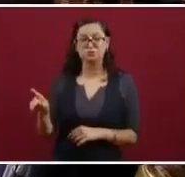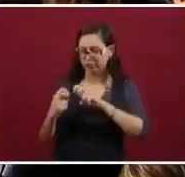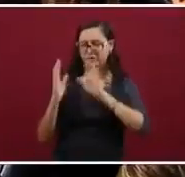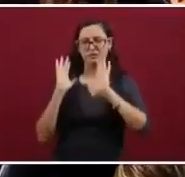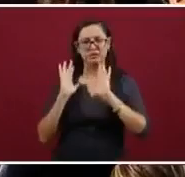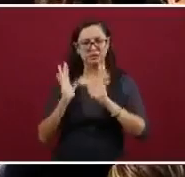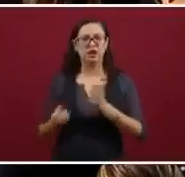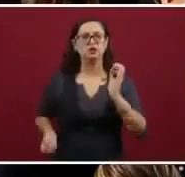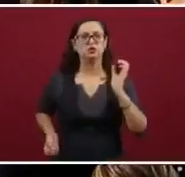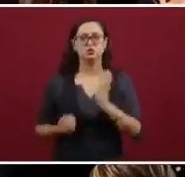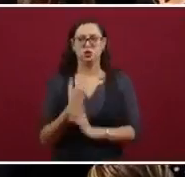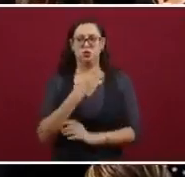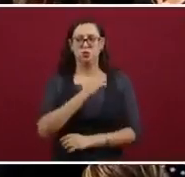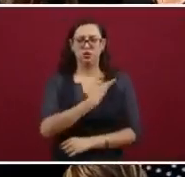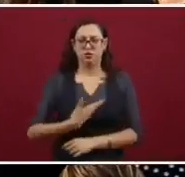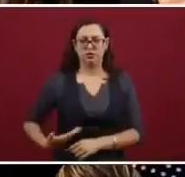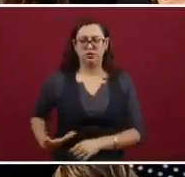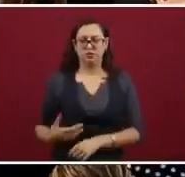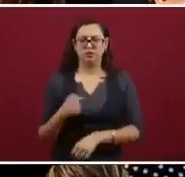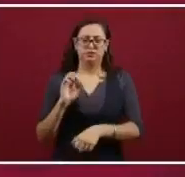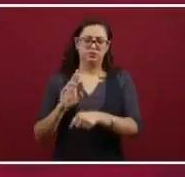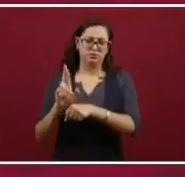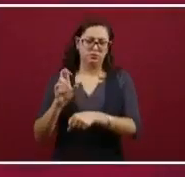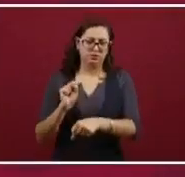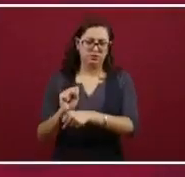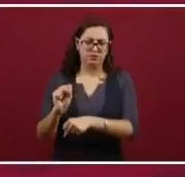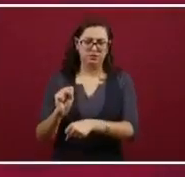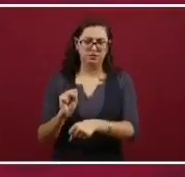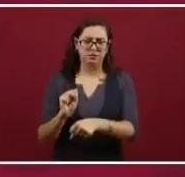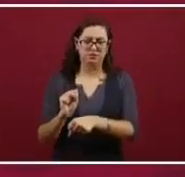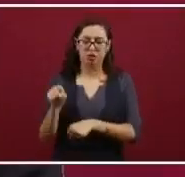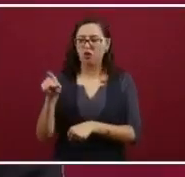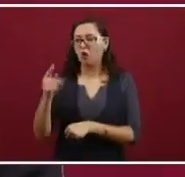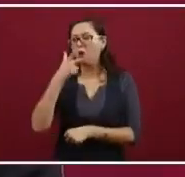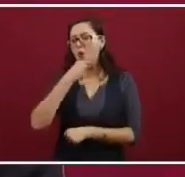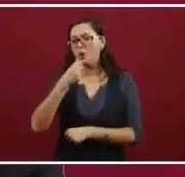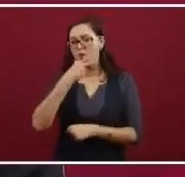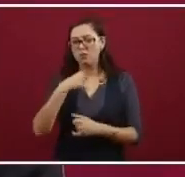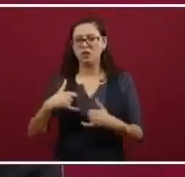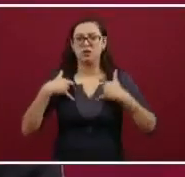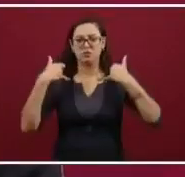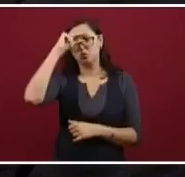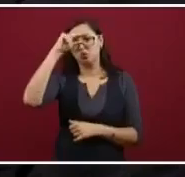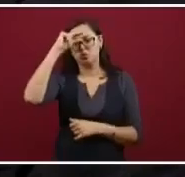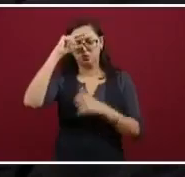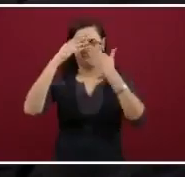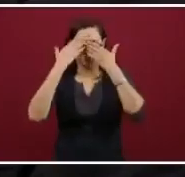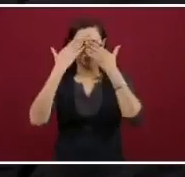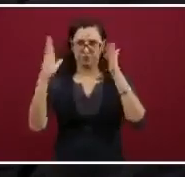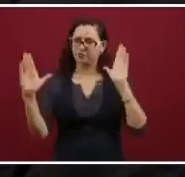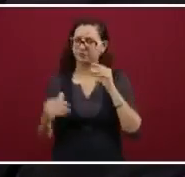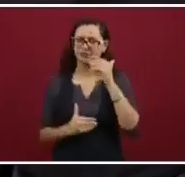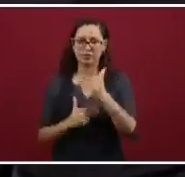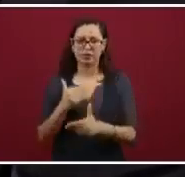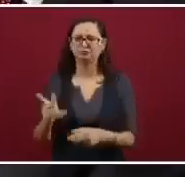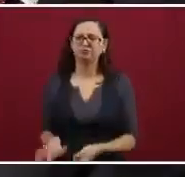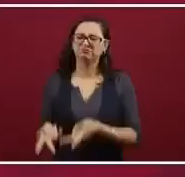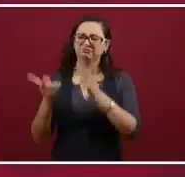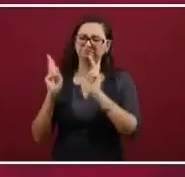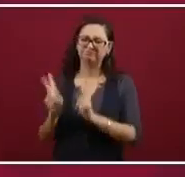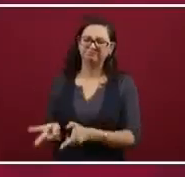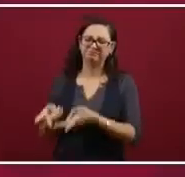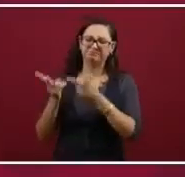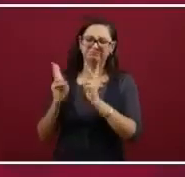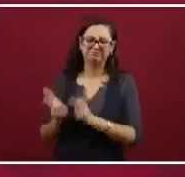con él, con el nuevo presidente de El Salvador, una gente joven, muy inteligente, progresista. Hablamos